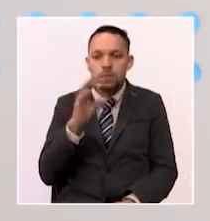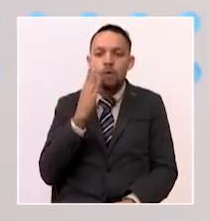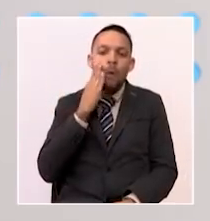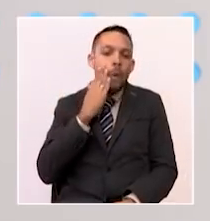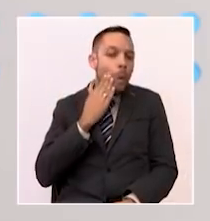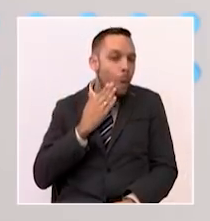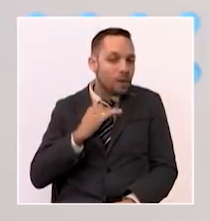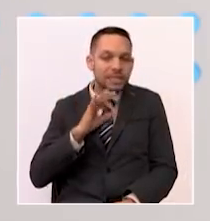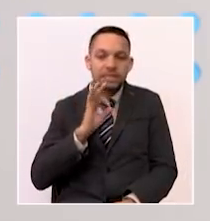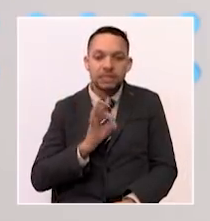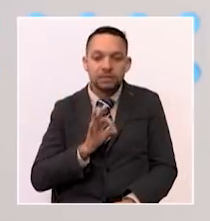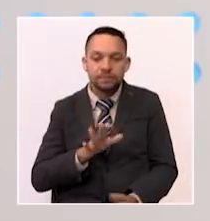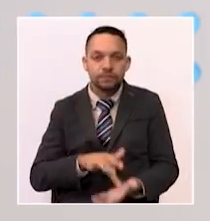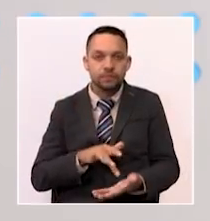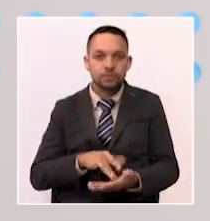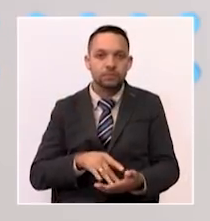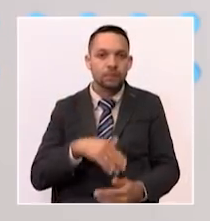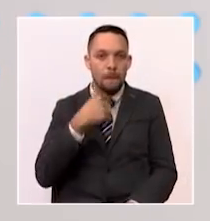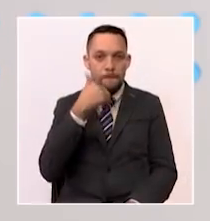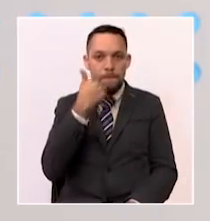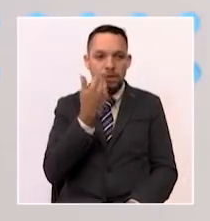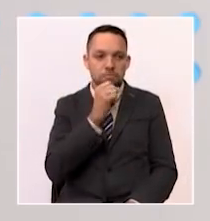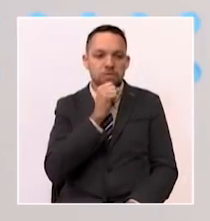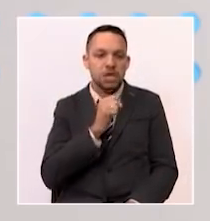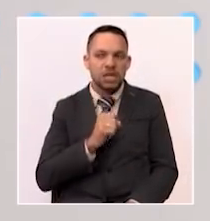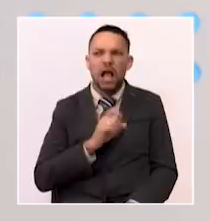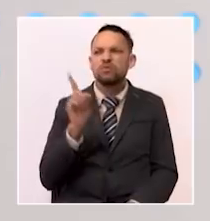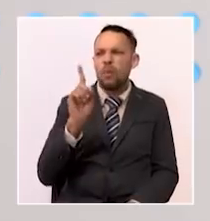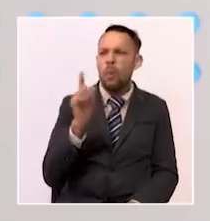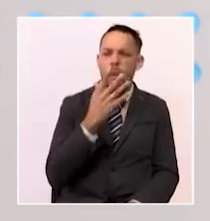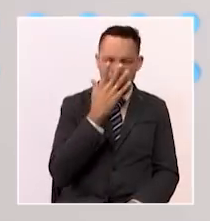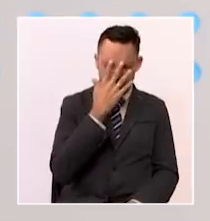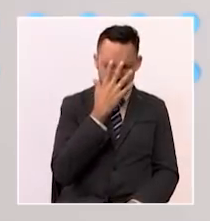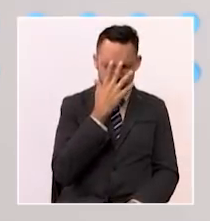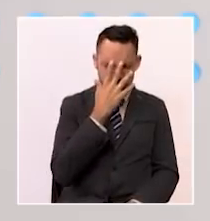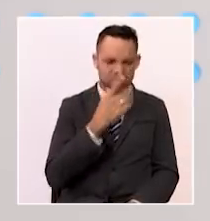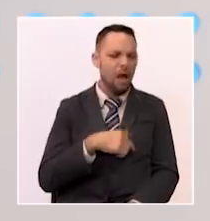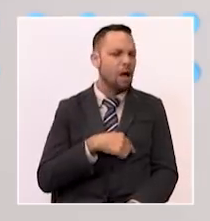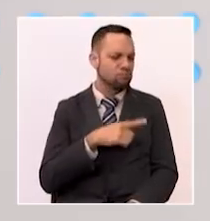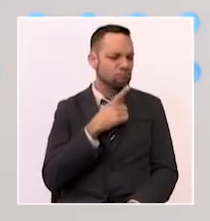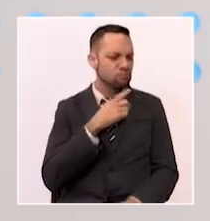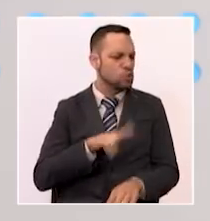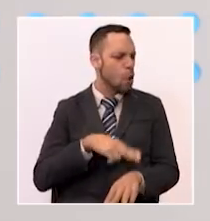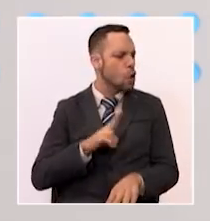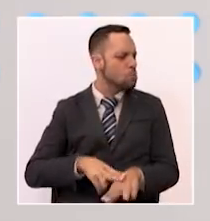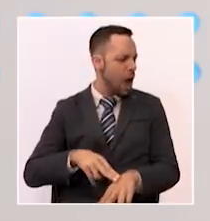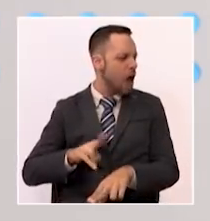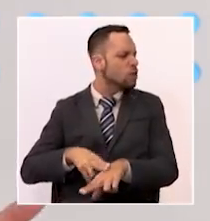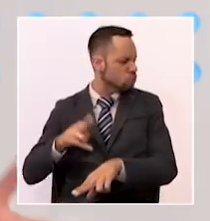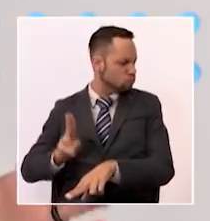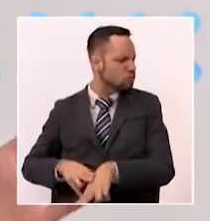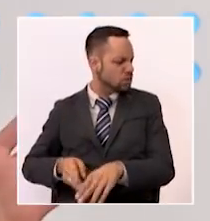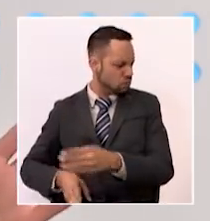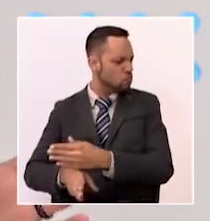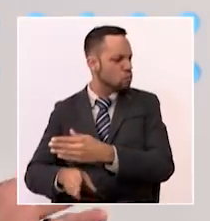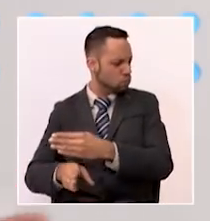porque a veces ellas se guardan esas cosas y creen que no es lo suficientemente grave y dejan avanzar muchas veces procesos